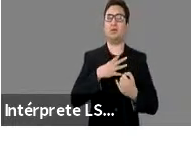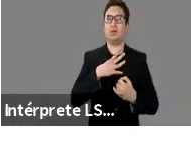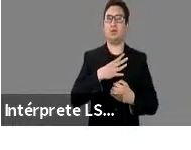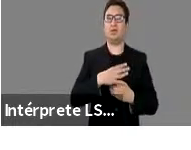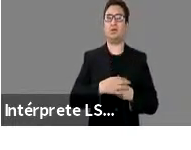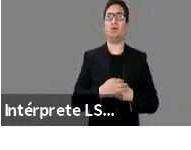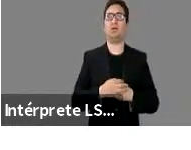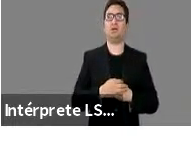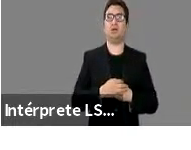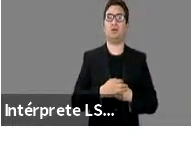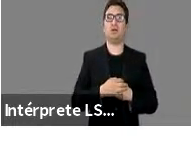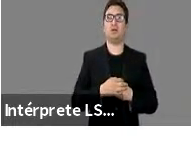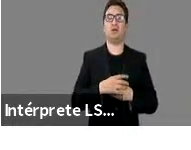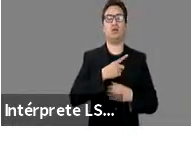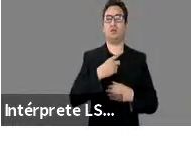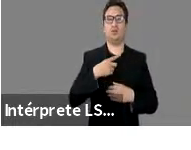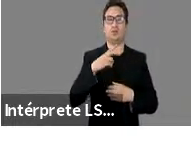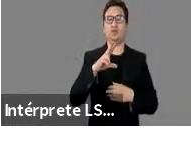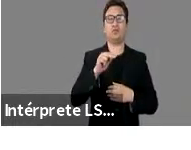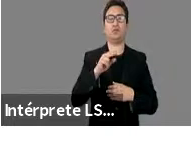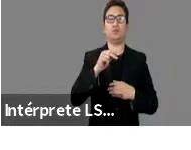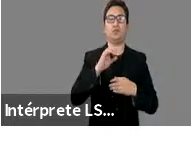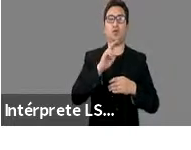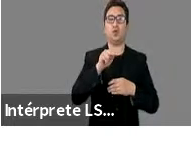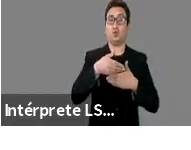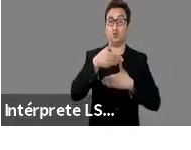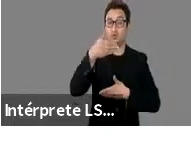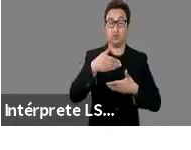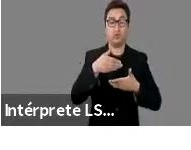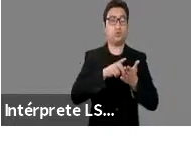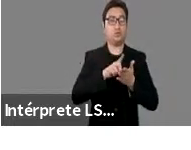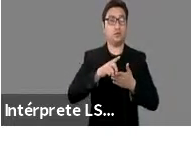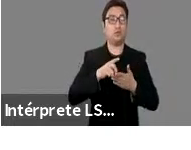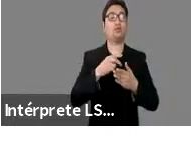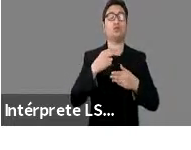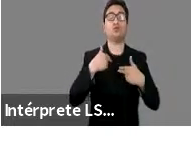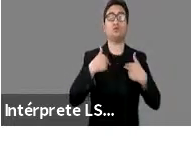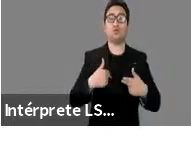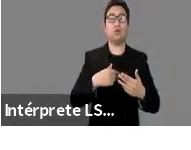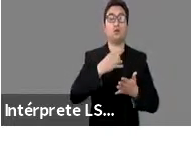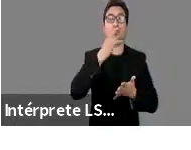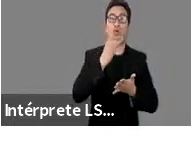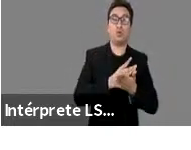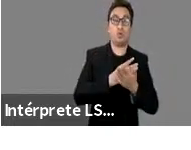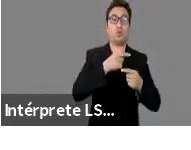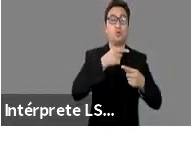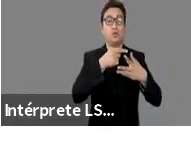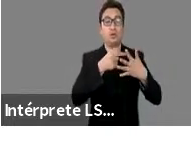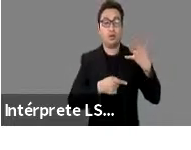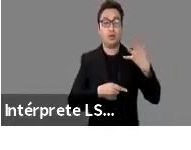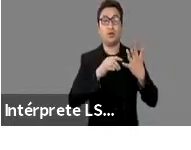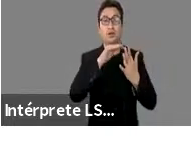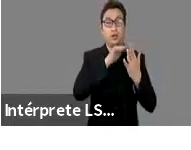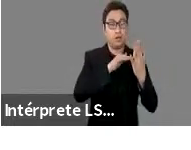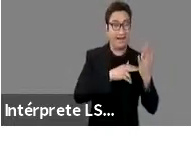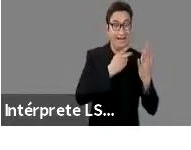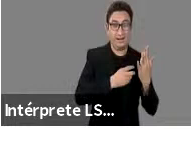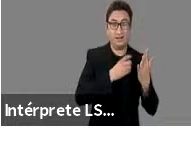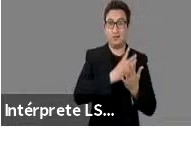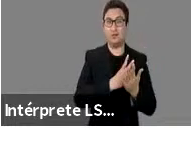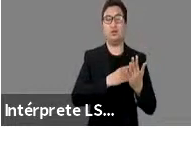no se deben de interpretar la Convención y todos los tratados de derechos humanos únicamente por lo que toca a su redacción, a la letra,